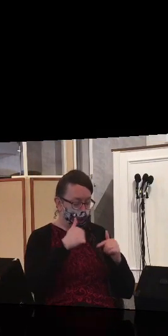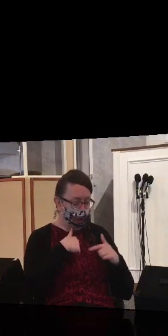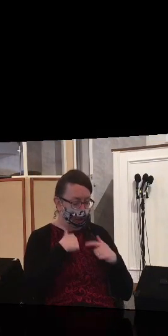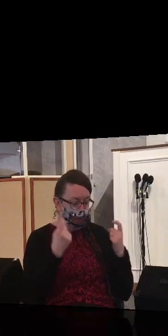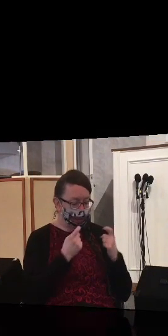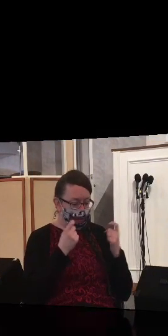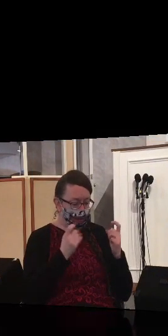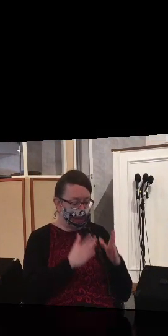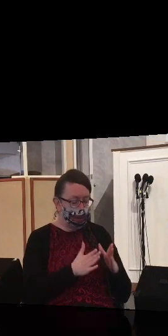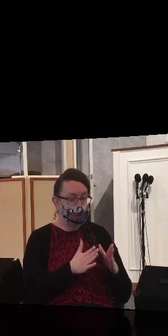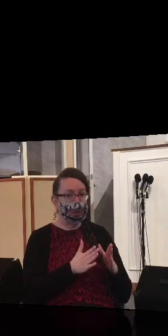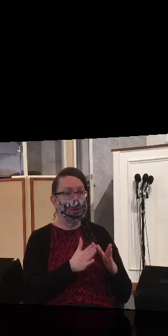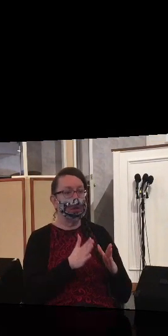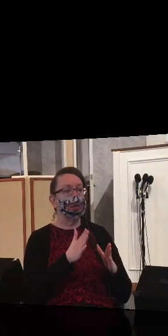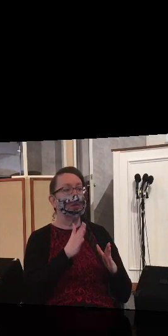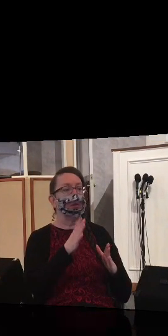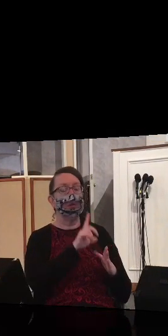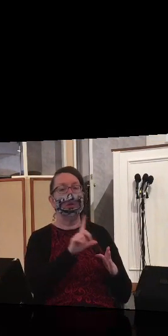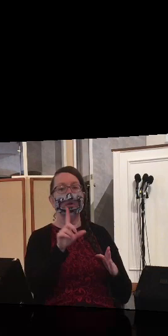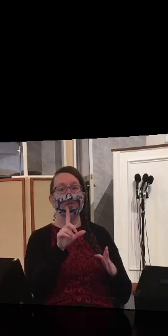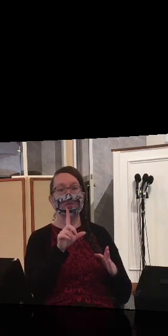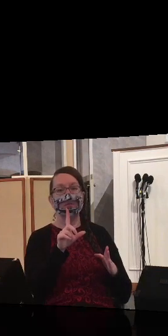pecador, oh Señor.